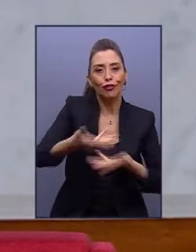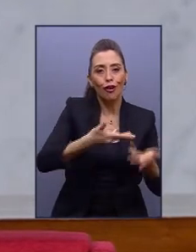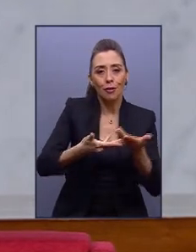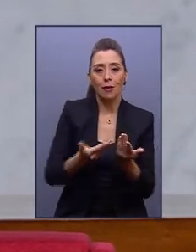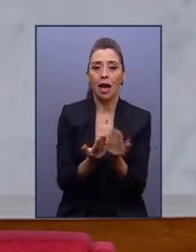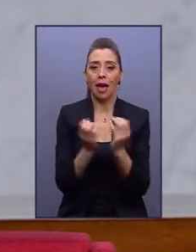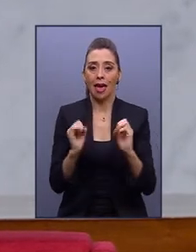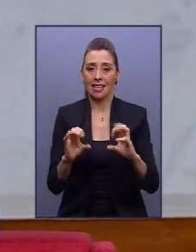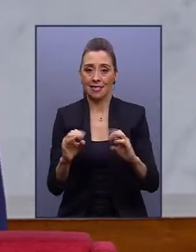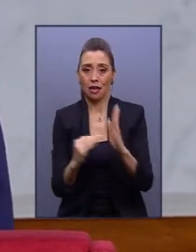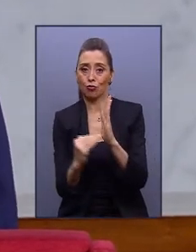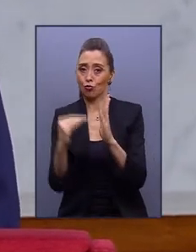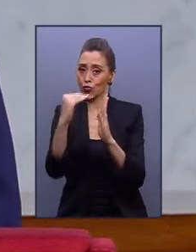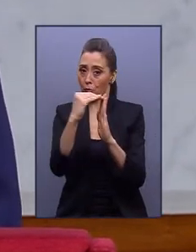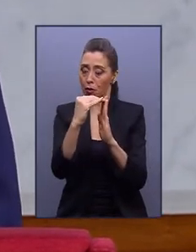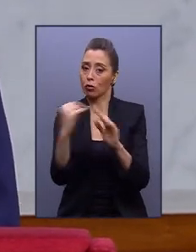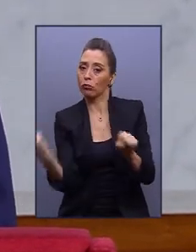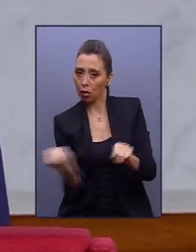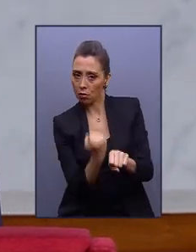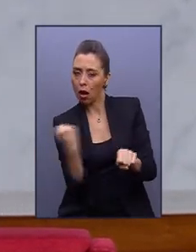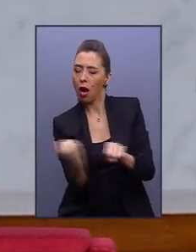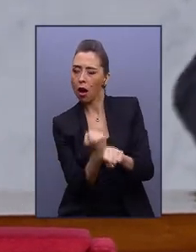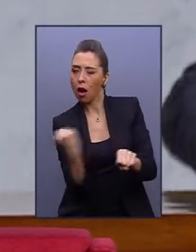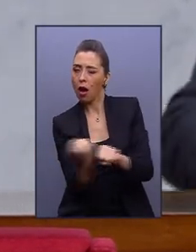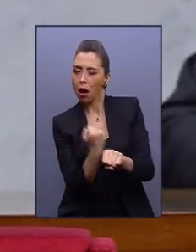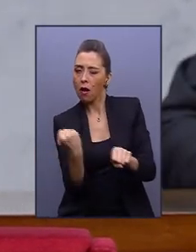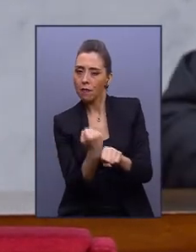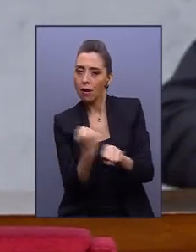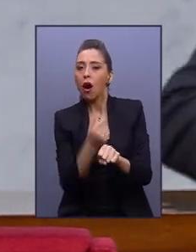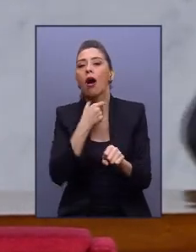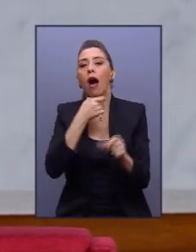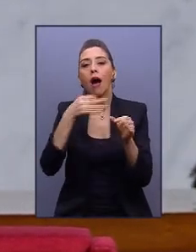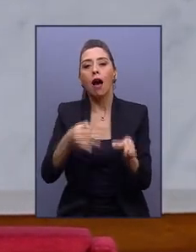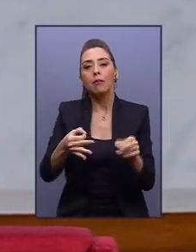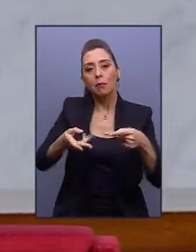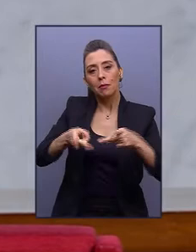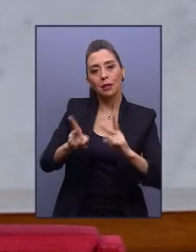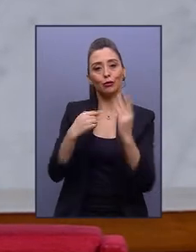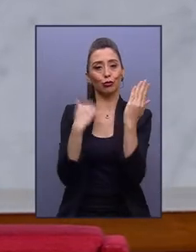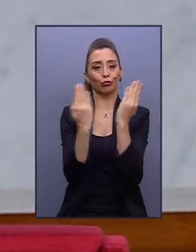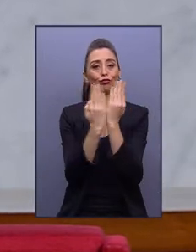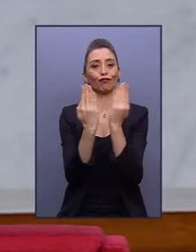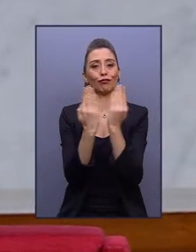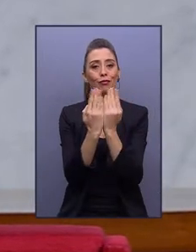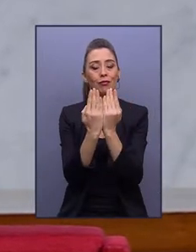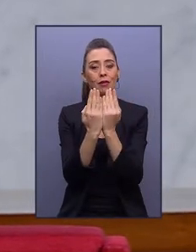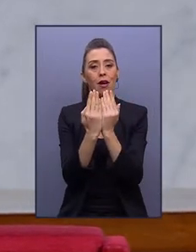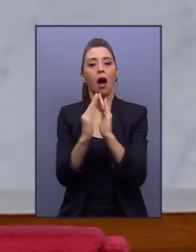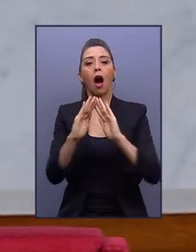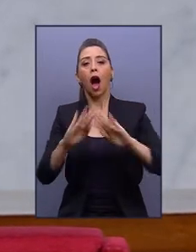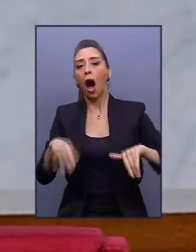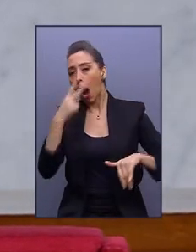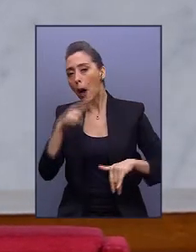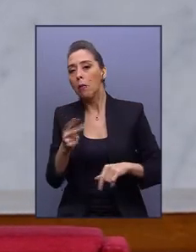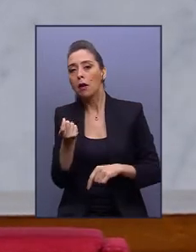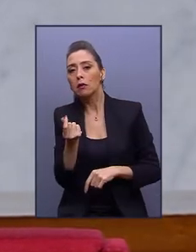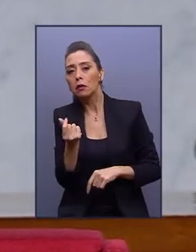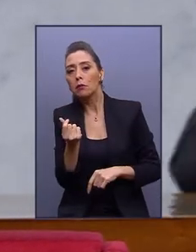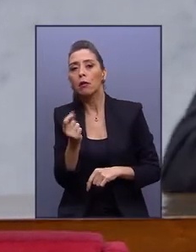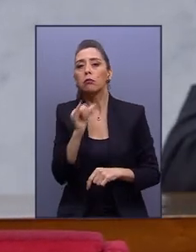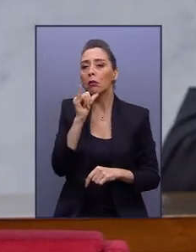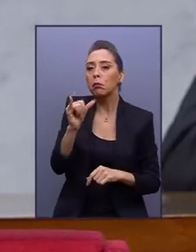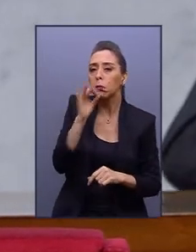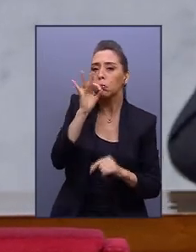de enseñanza superior, hemos trabajado intensamente para garantizar el derecho a estudiar más allá de las condiciones económicas de